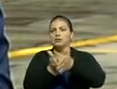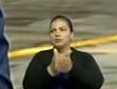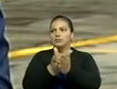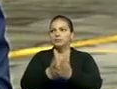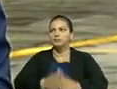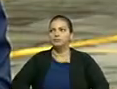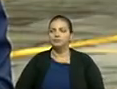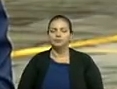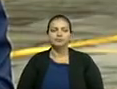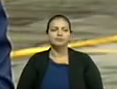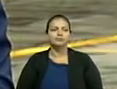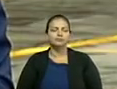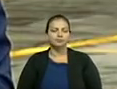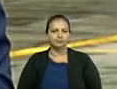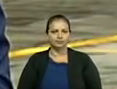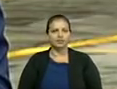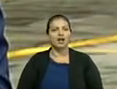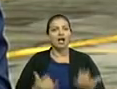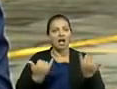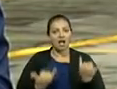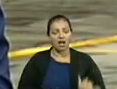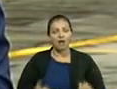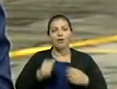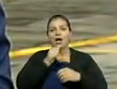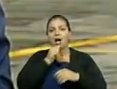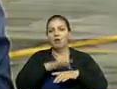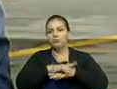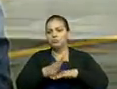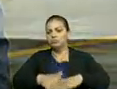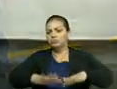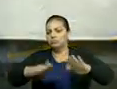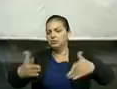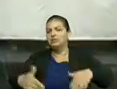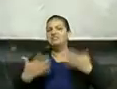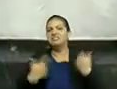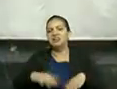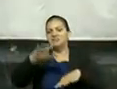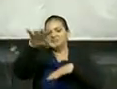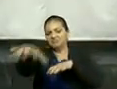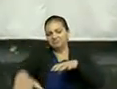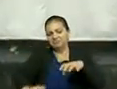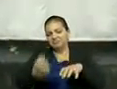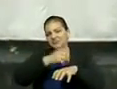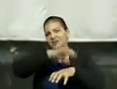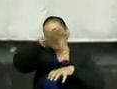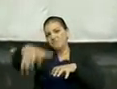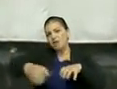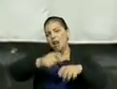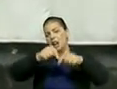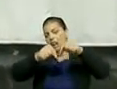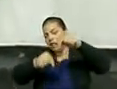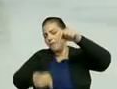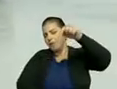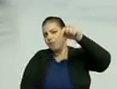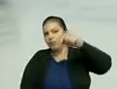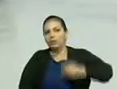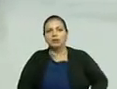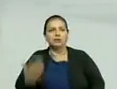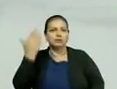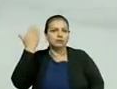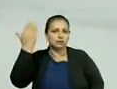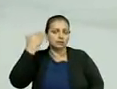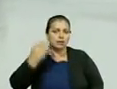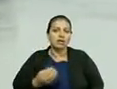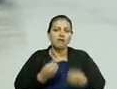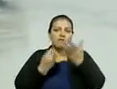ahora hemos cumplido con alcanzar la profundidad de diseño del canal marítimo. Cintia Viteri destacó la inversión de 100 millones de dólares